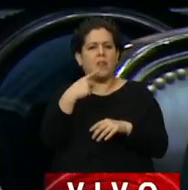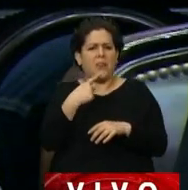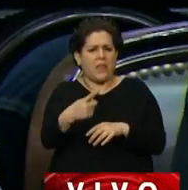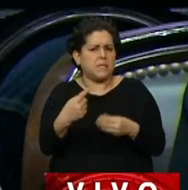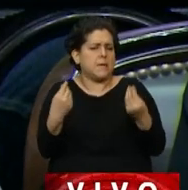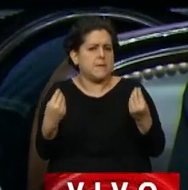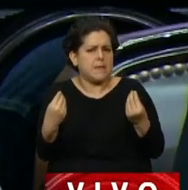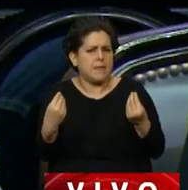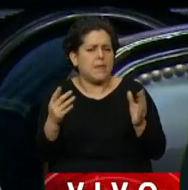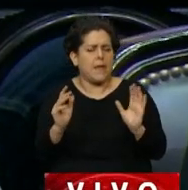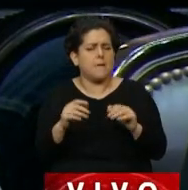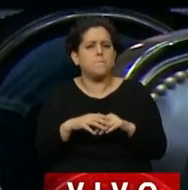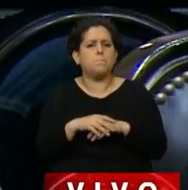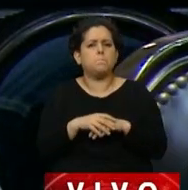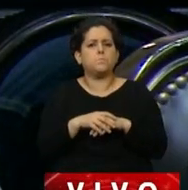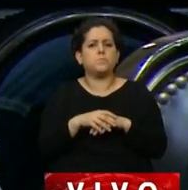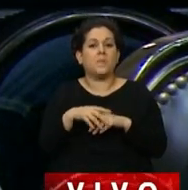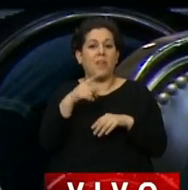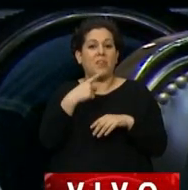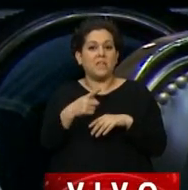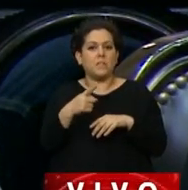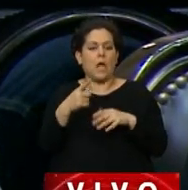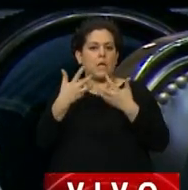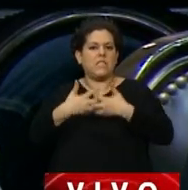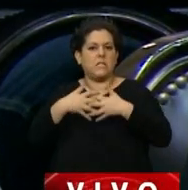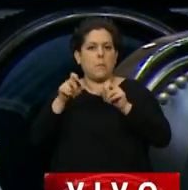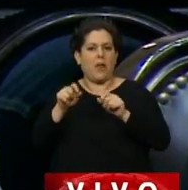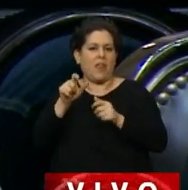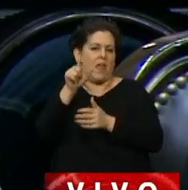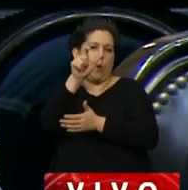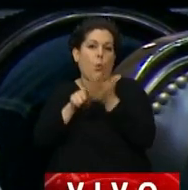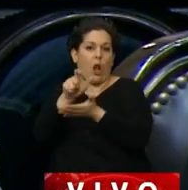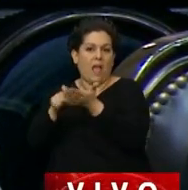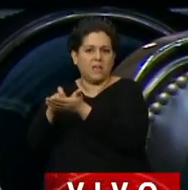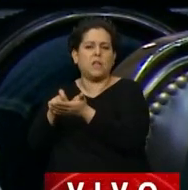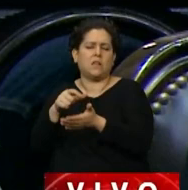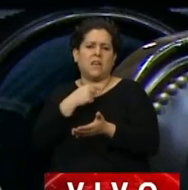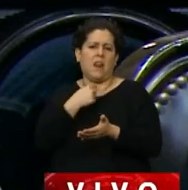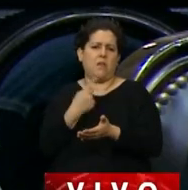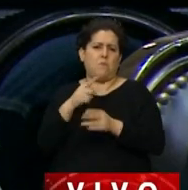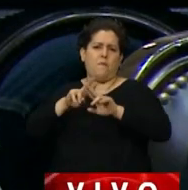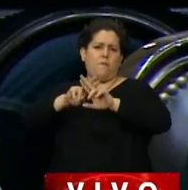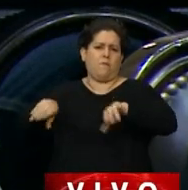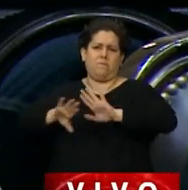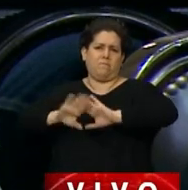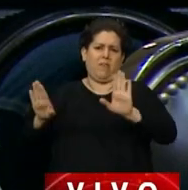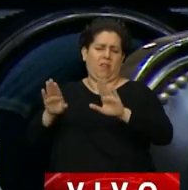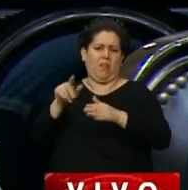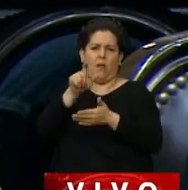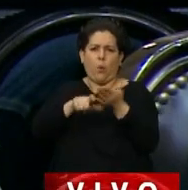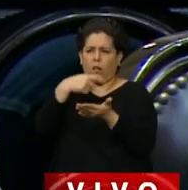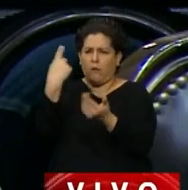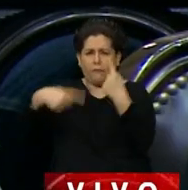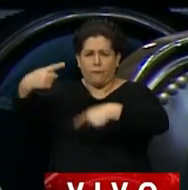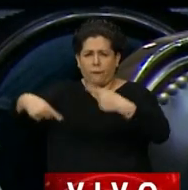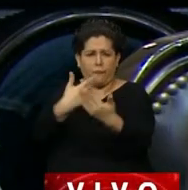enfáticamente, taxativamente, que el sistema de boletas partidarias que hoy queremos derogar no garantiza que